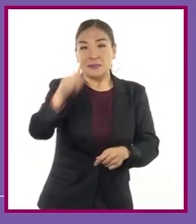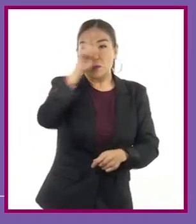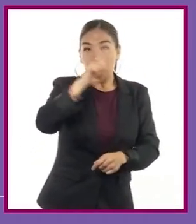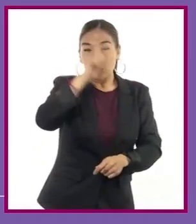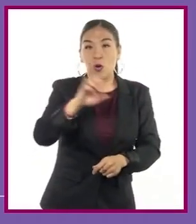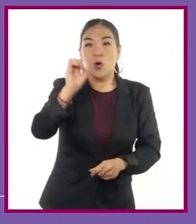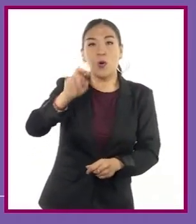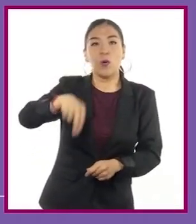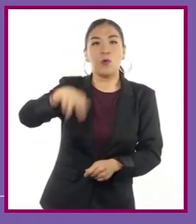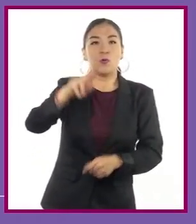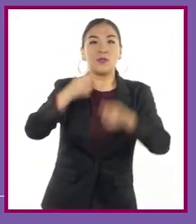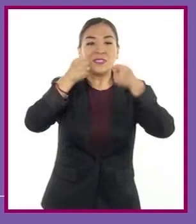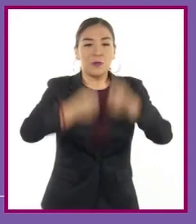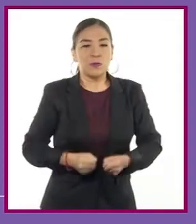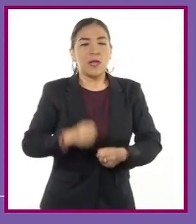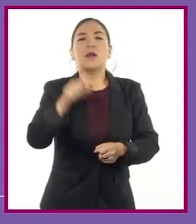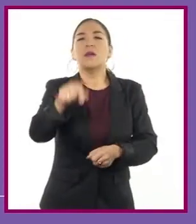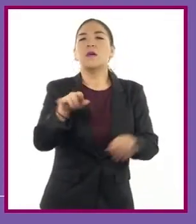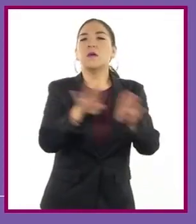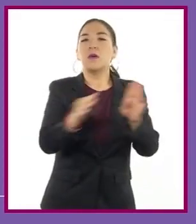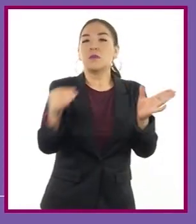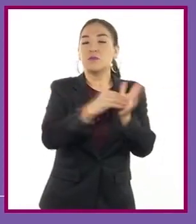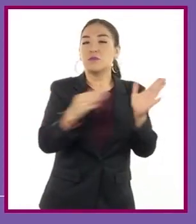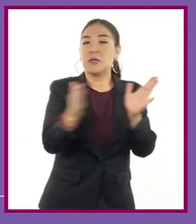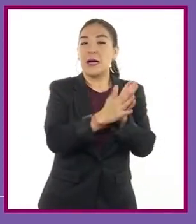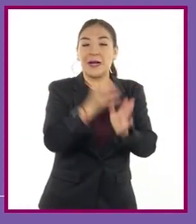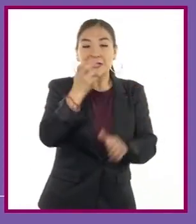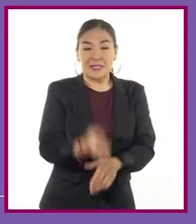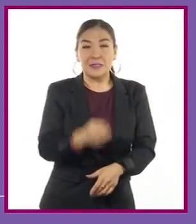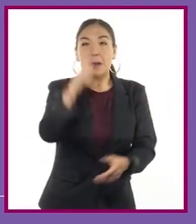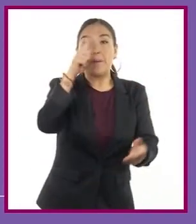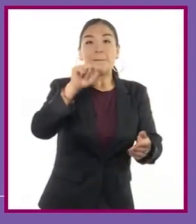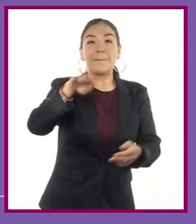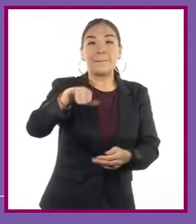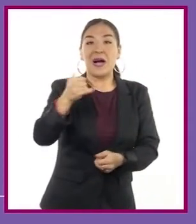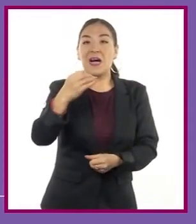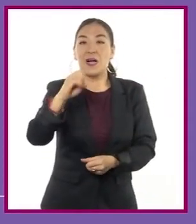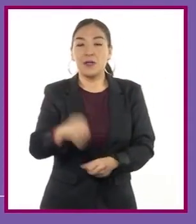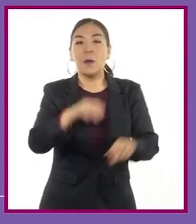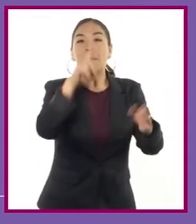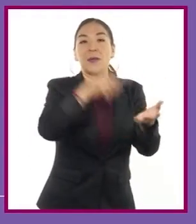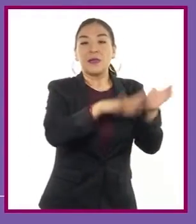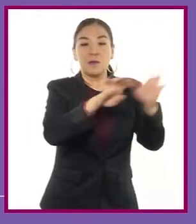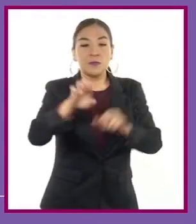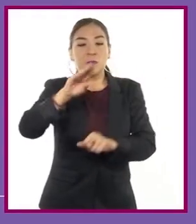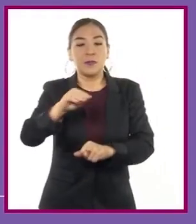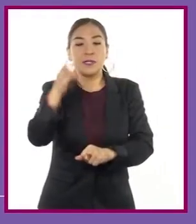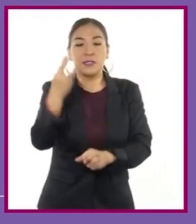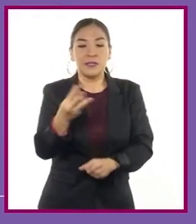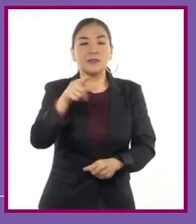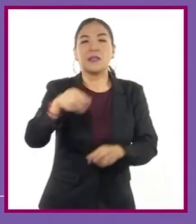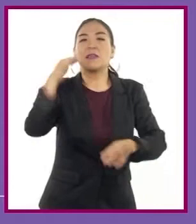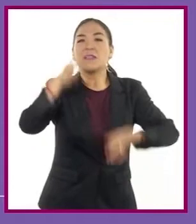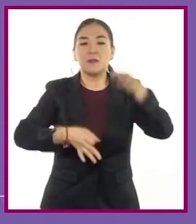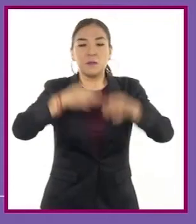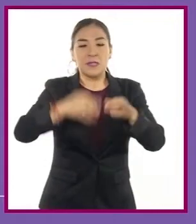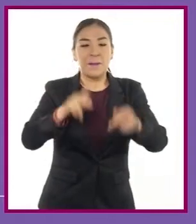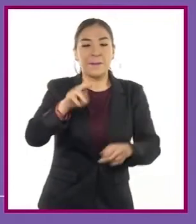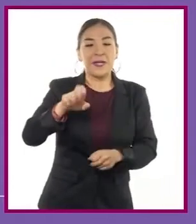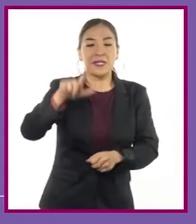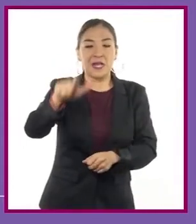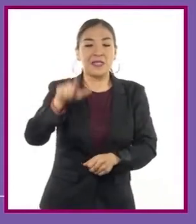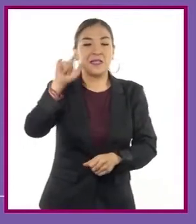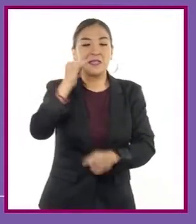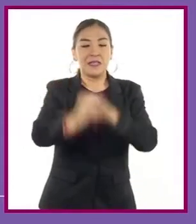de la ONU estableció, en mayo de 1993, el Tribunal Penal Internacional para la ex